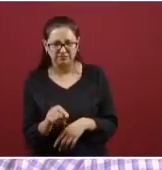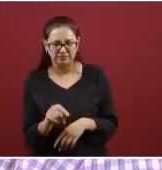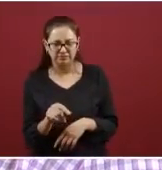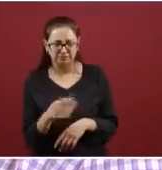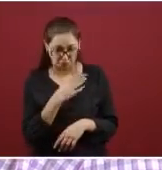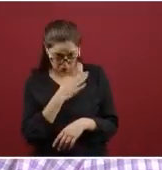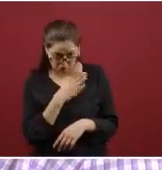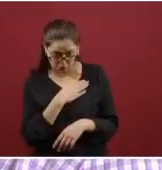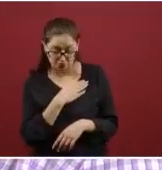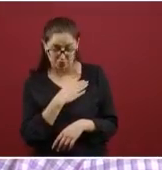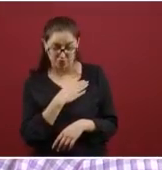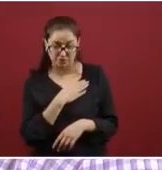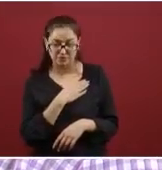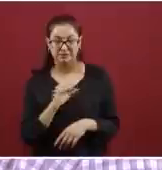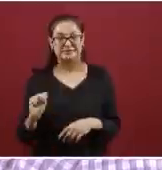¿Son buenos?